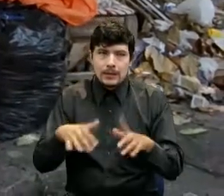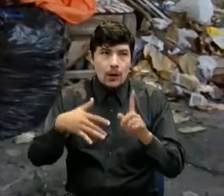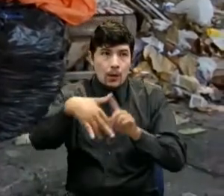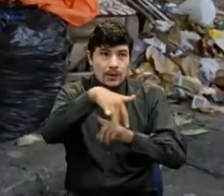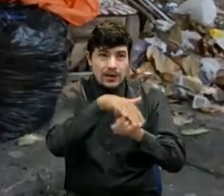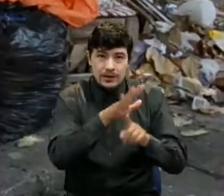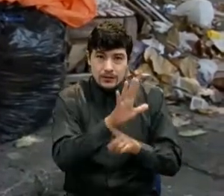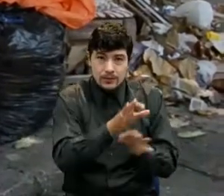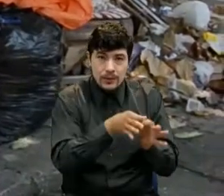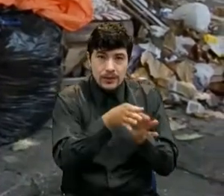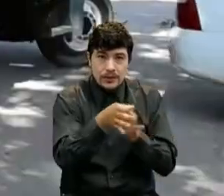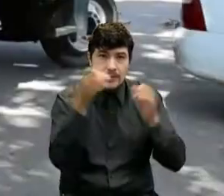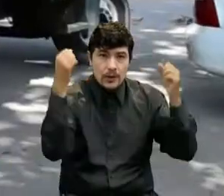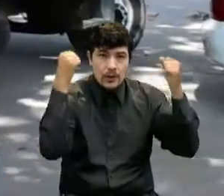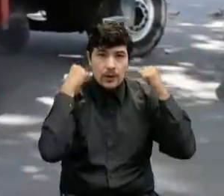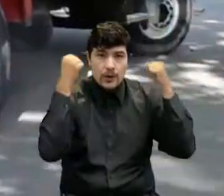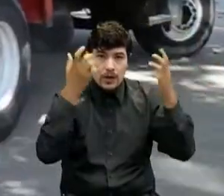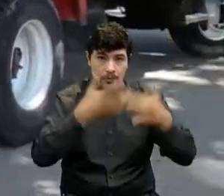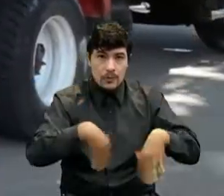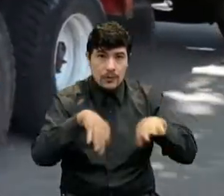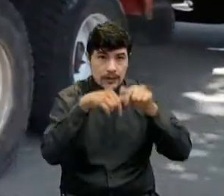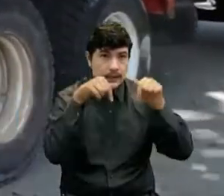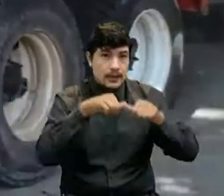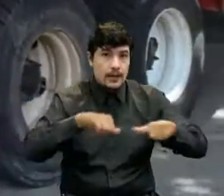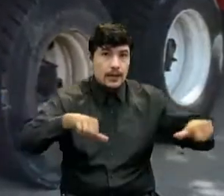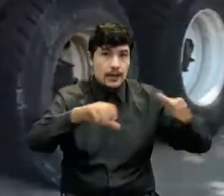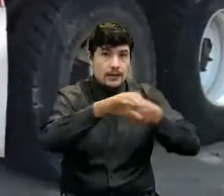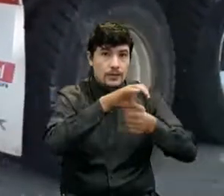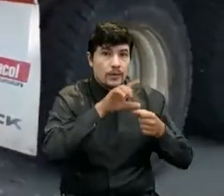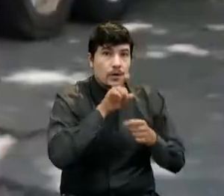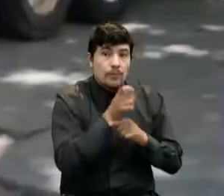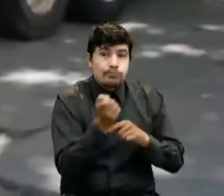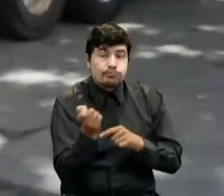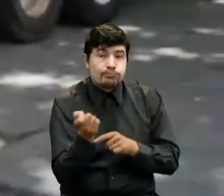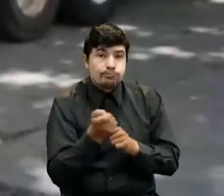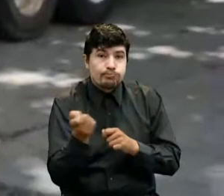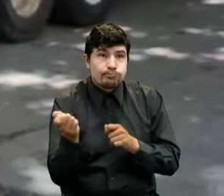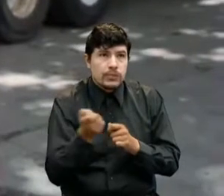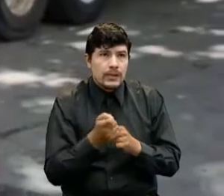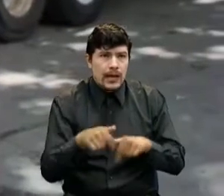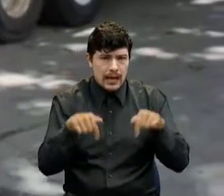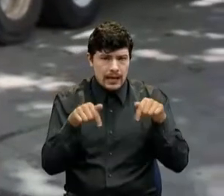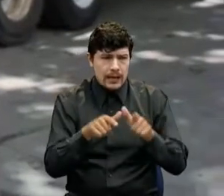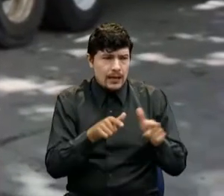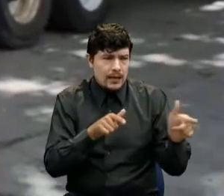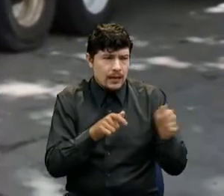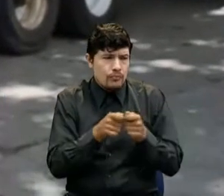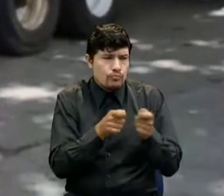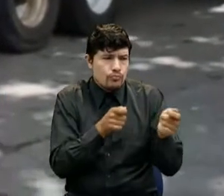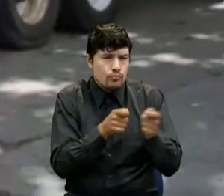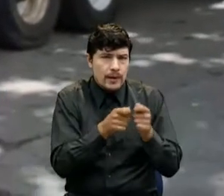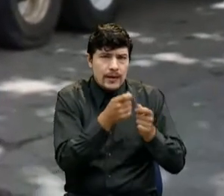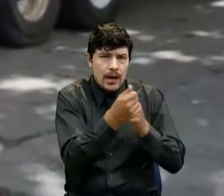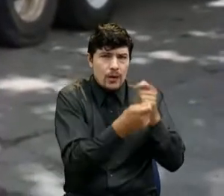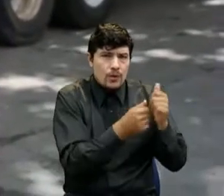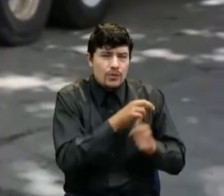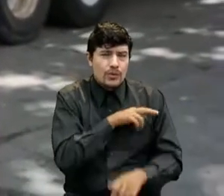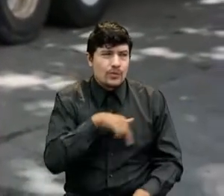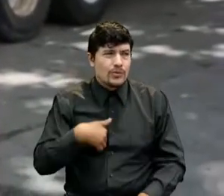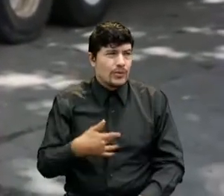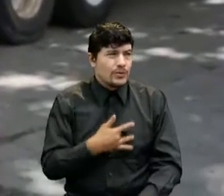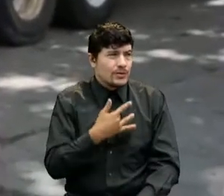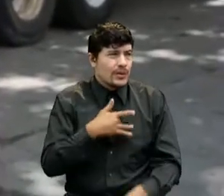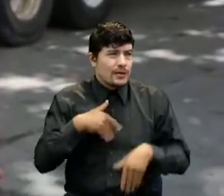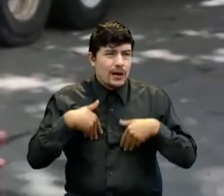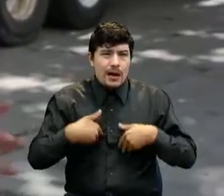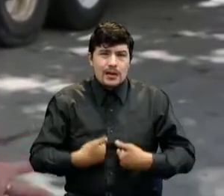de los municipios más importantes del área metropolitana. Tenemos un negocio acá, ya estamos cansados de los